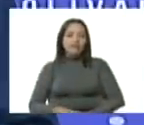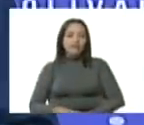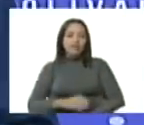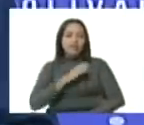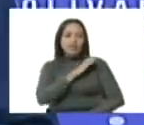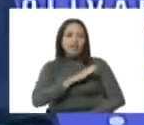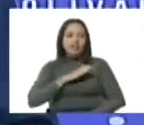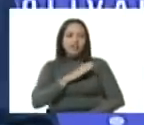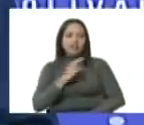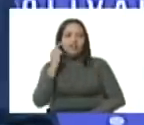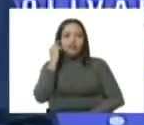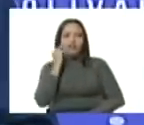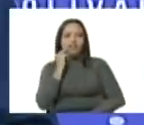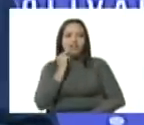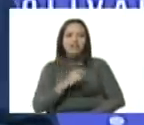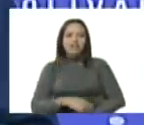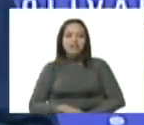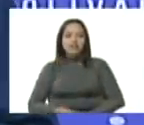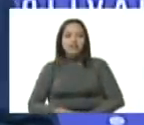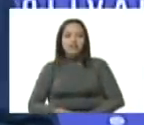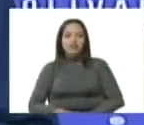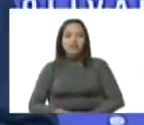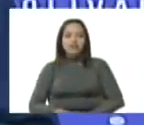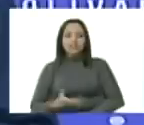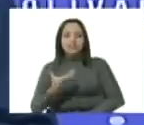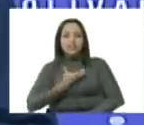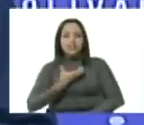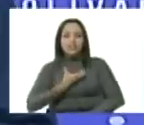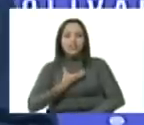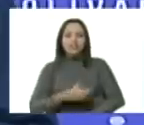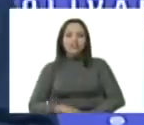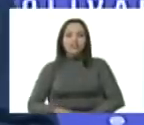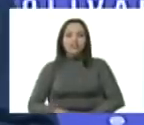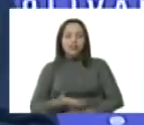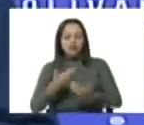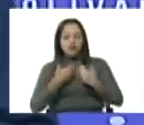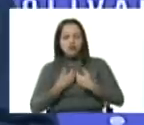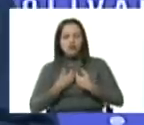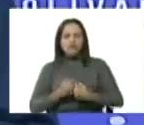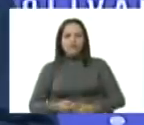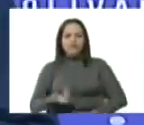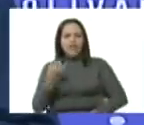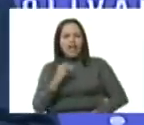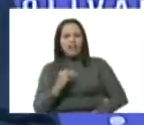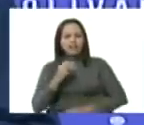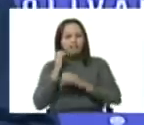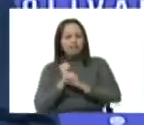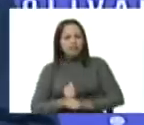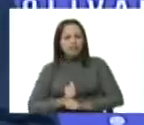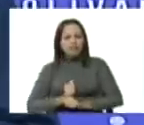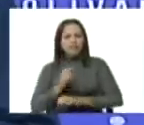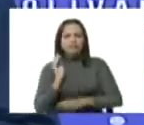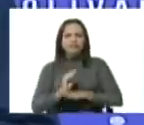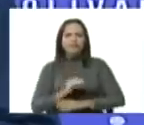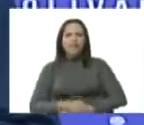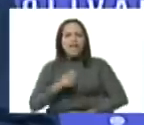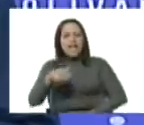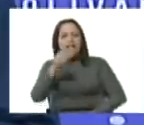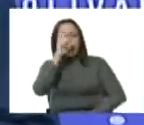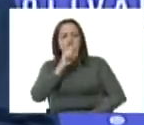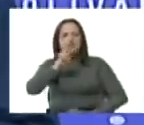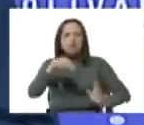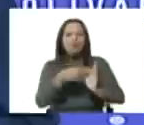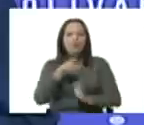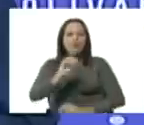Bolivariano y Bolivariana de alcaldes y alcaldesas, yo tengo la certeza absoluta que este año